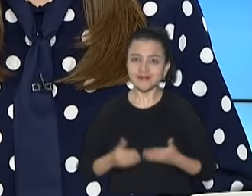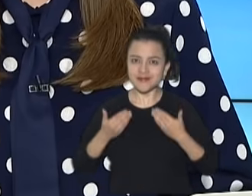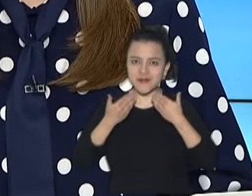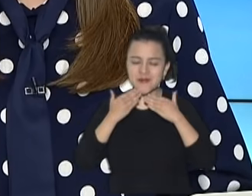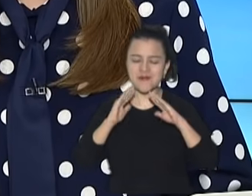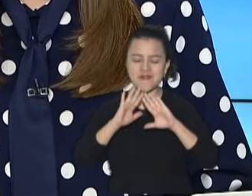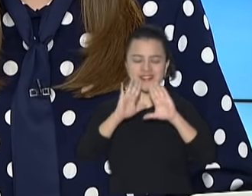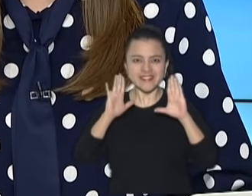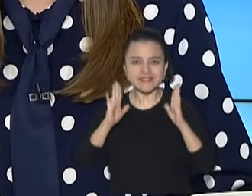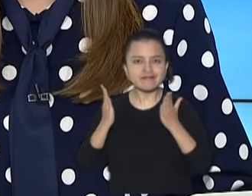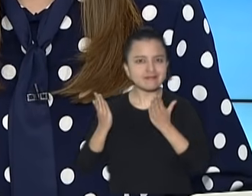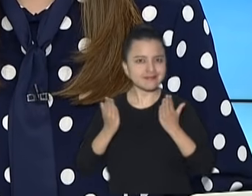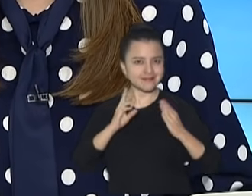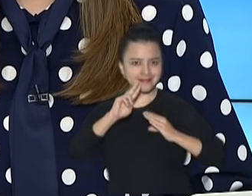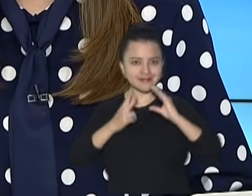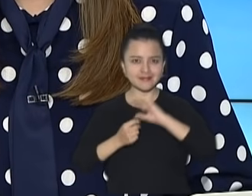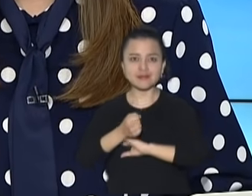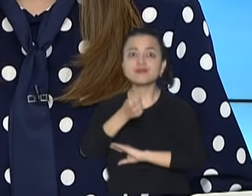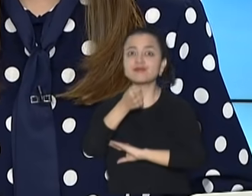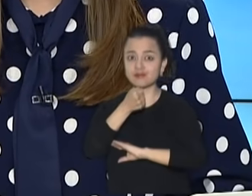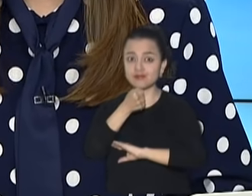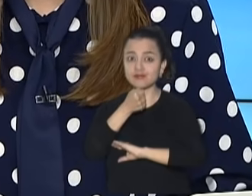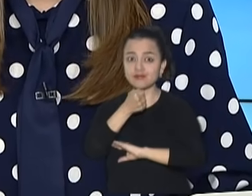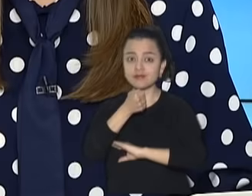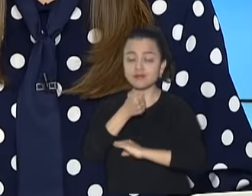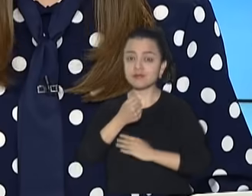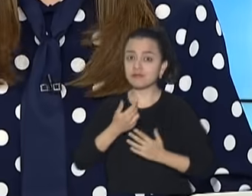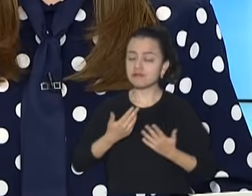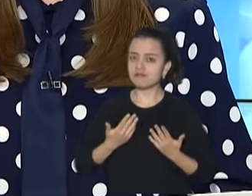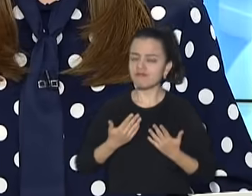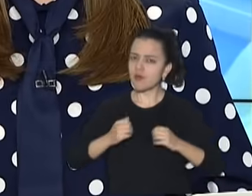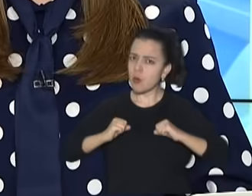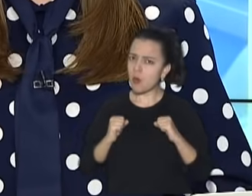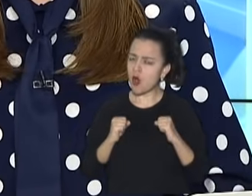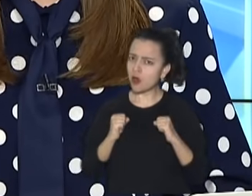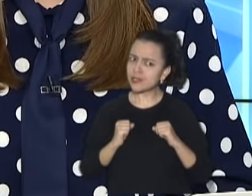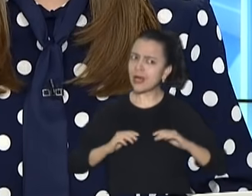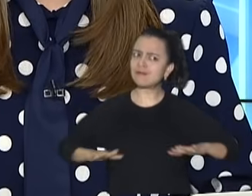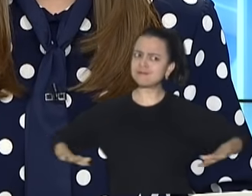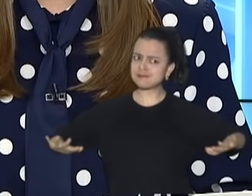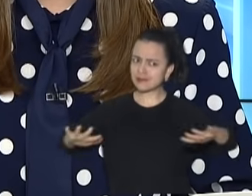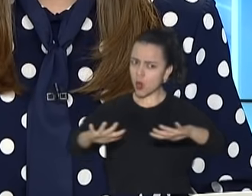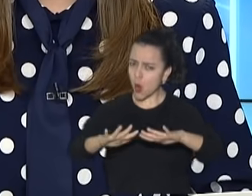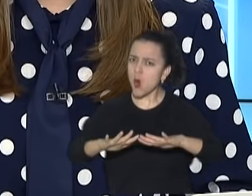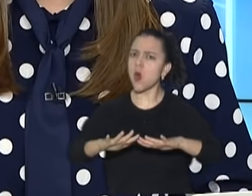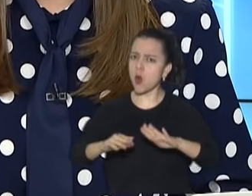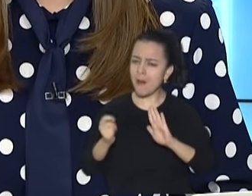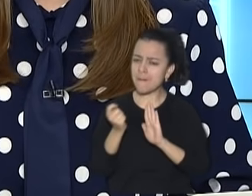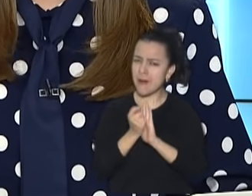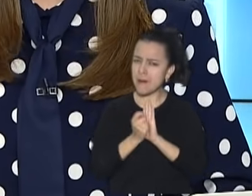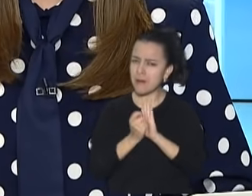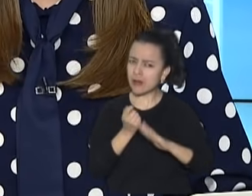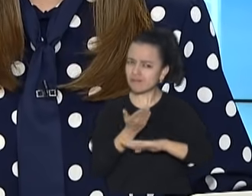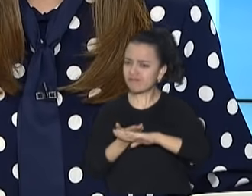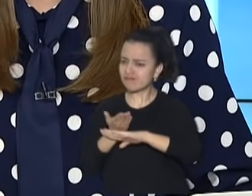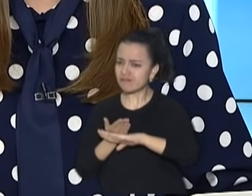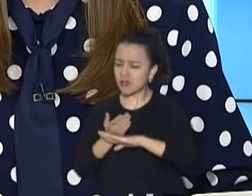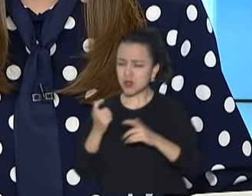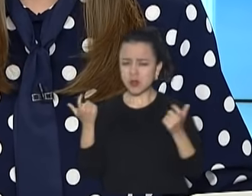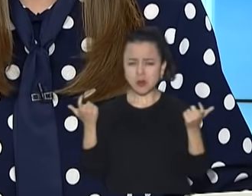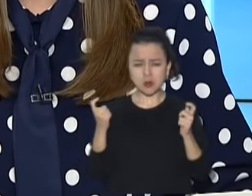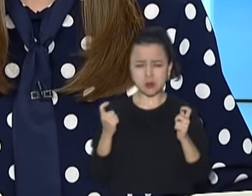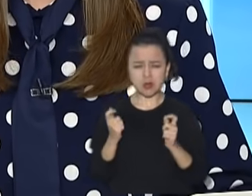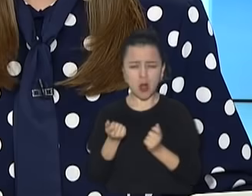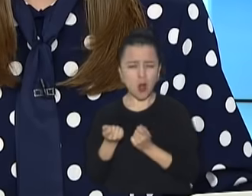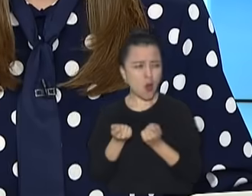Muy buenos días, bienvenidos a Noticentro 1 CMI. Bogotá sigue adoptando medidas para tratar de contener el nuevo pico